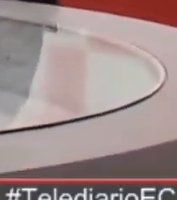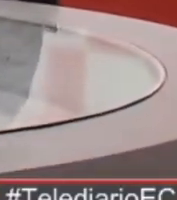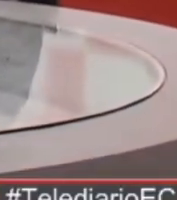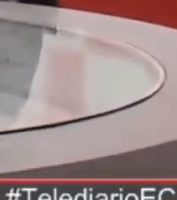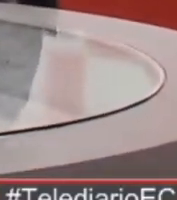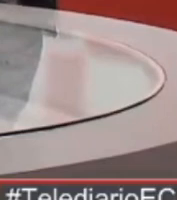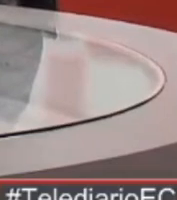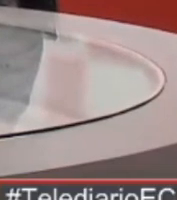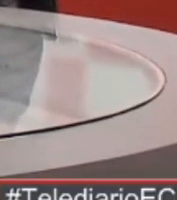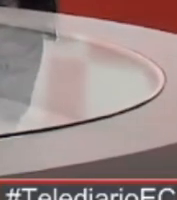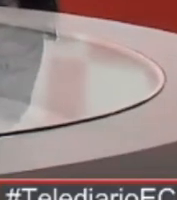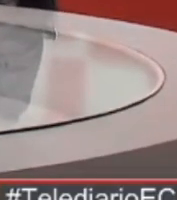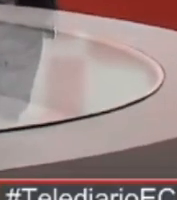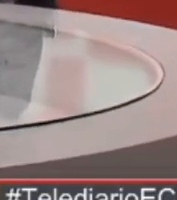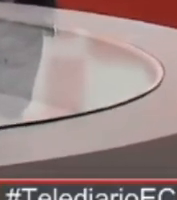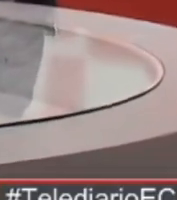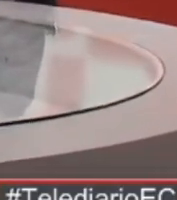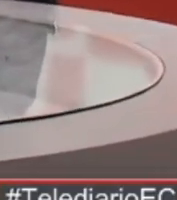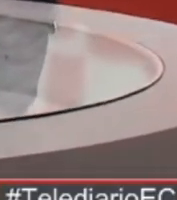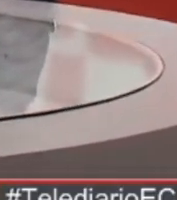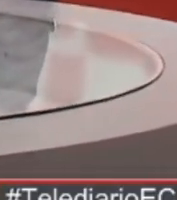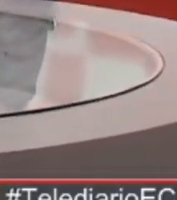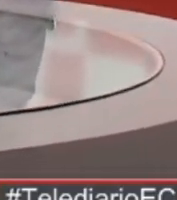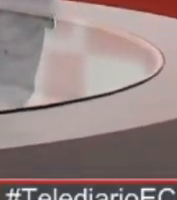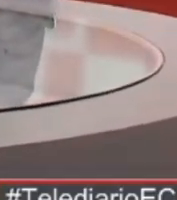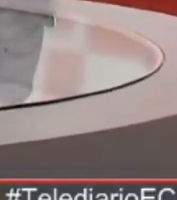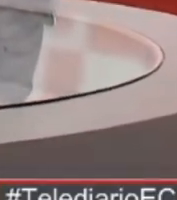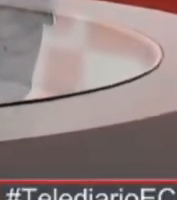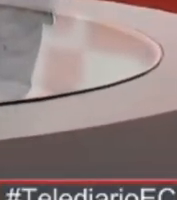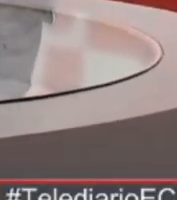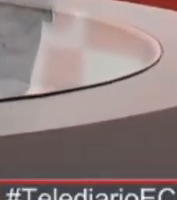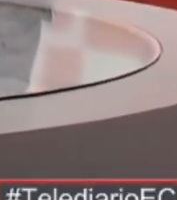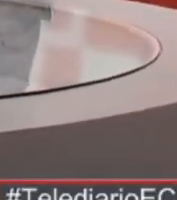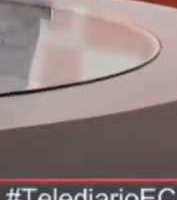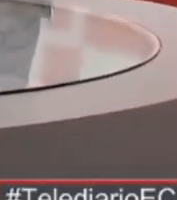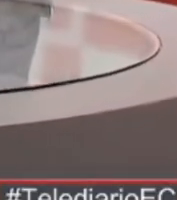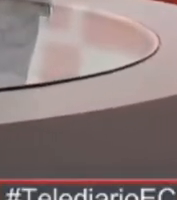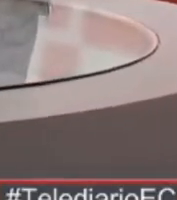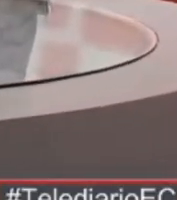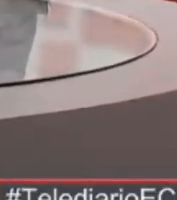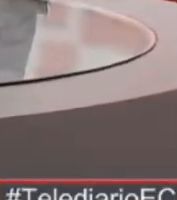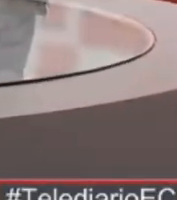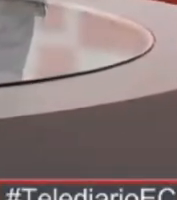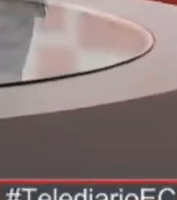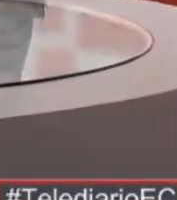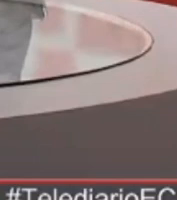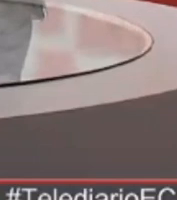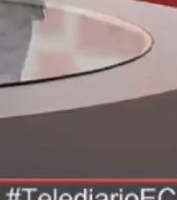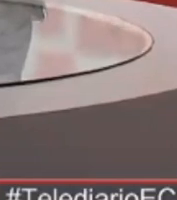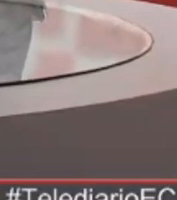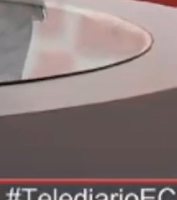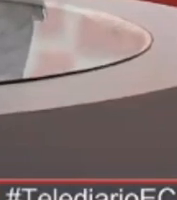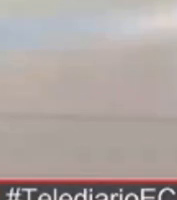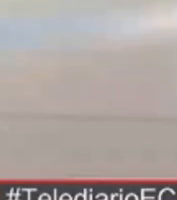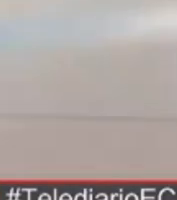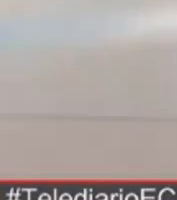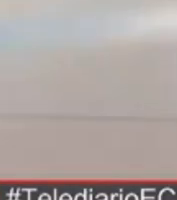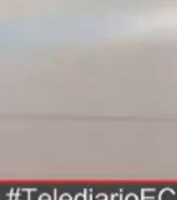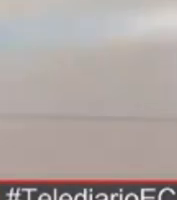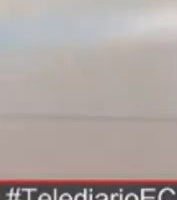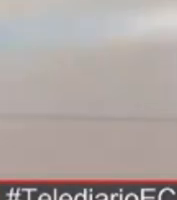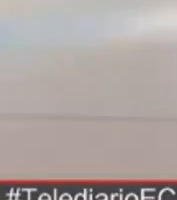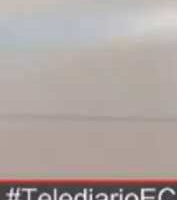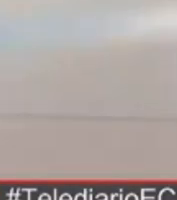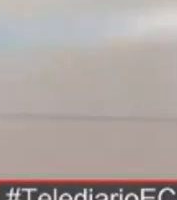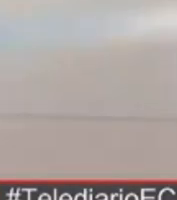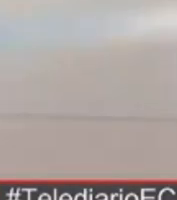imbabura el geoparque mundial o porque incluso en el tema turístico sería imbabura travel punto gov punto es service y